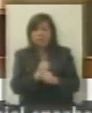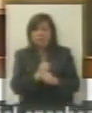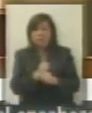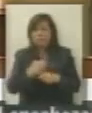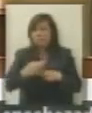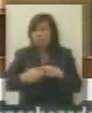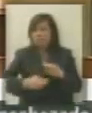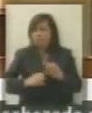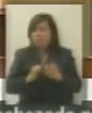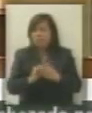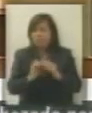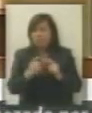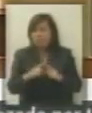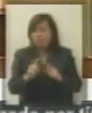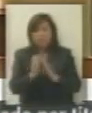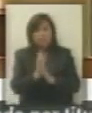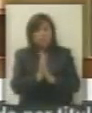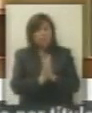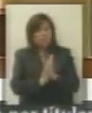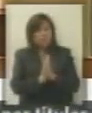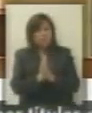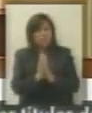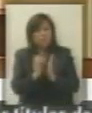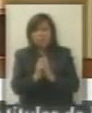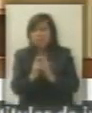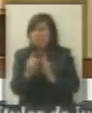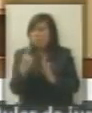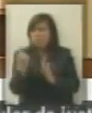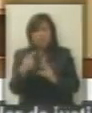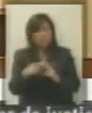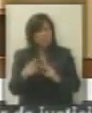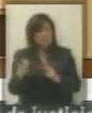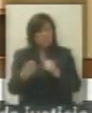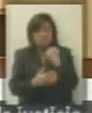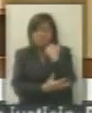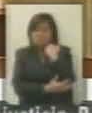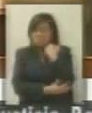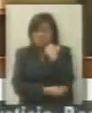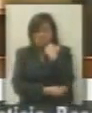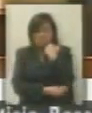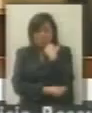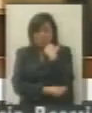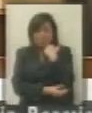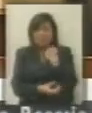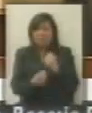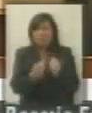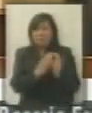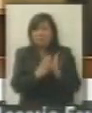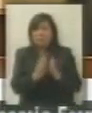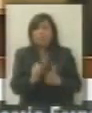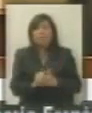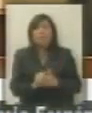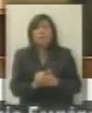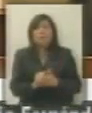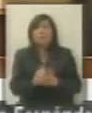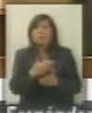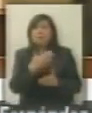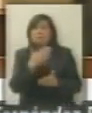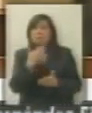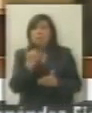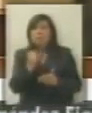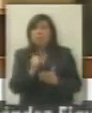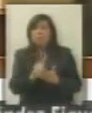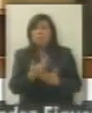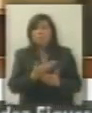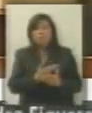productivas que permitan a los beneficiarios no solo salir de la pobreza, sino acceder paulatinamente a una mejor calidad de